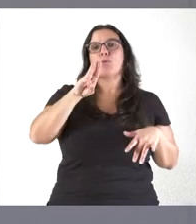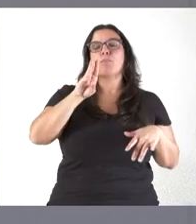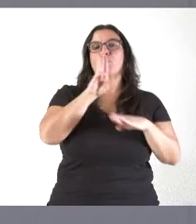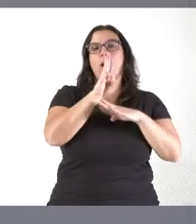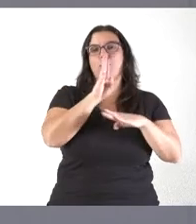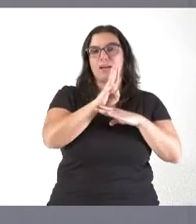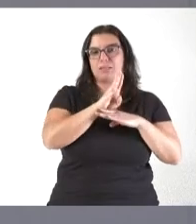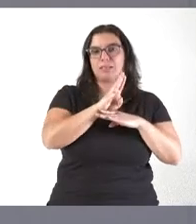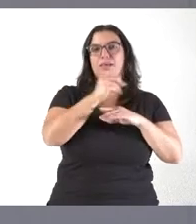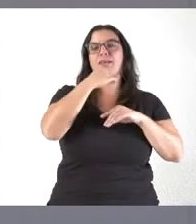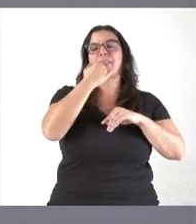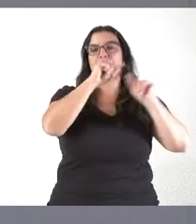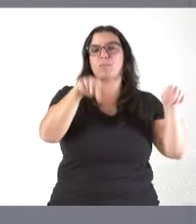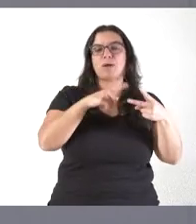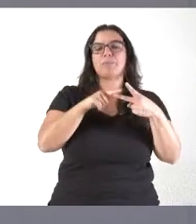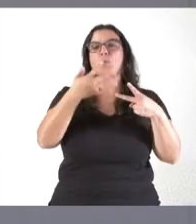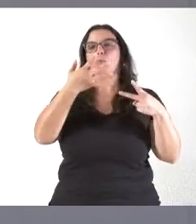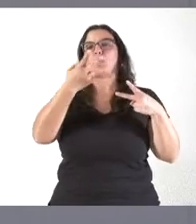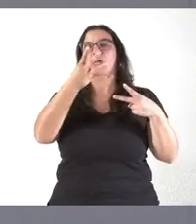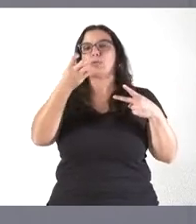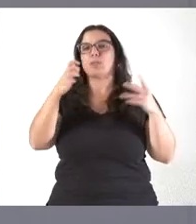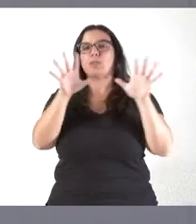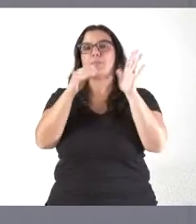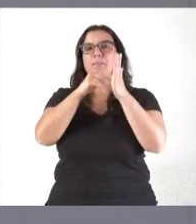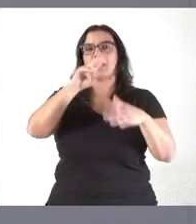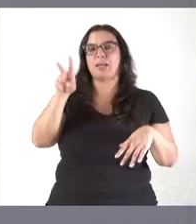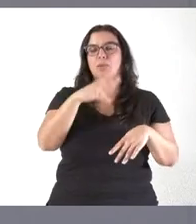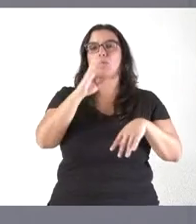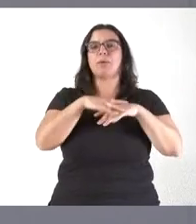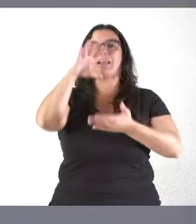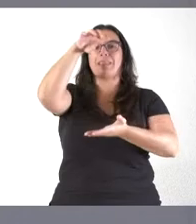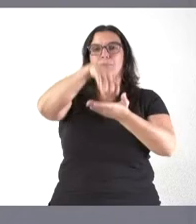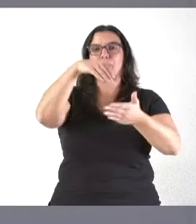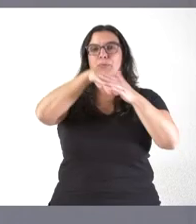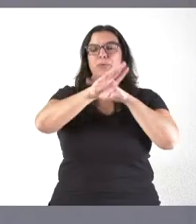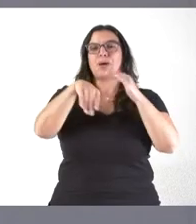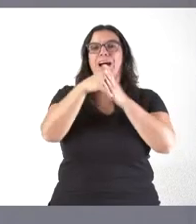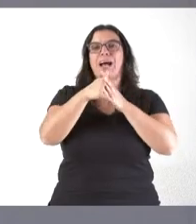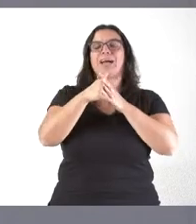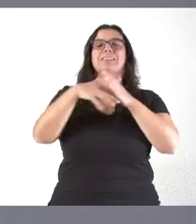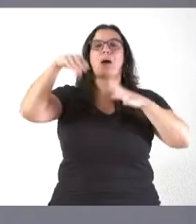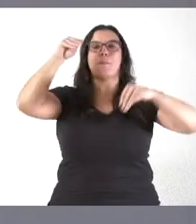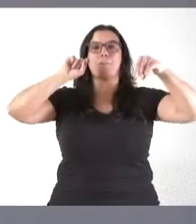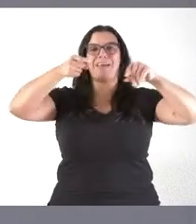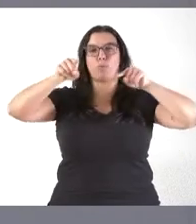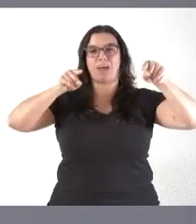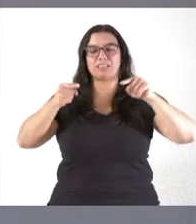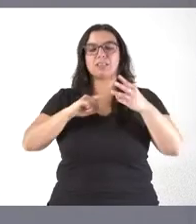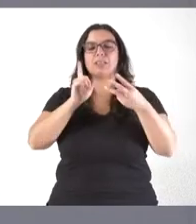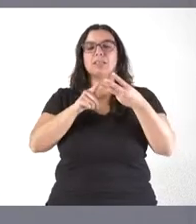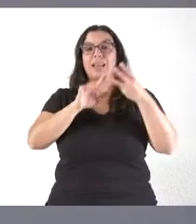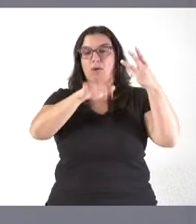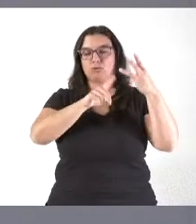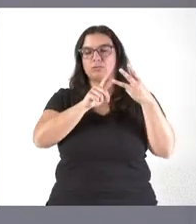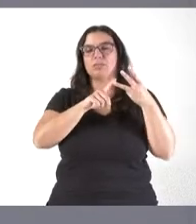Zamora 402.000 euros para el depósito regulador y nueva conducción de agua hasta las médulas en León y 550.000